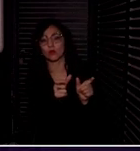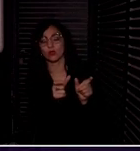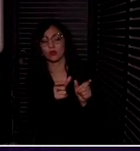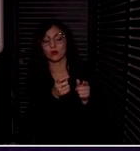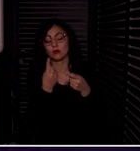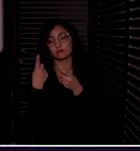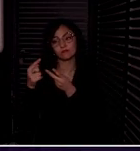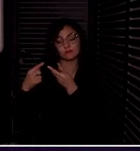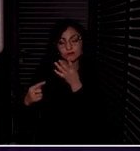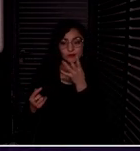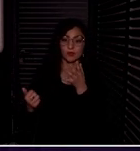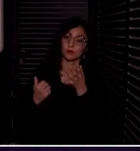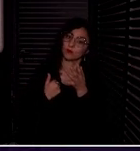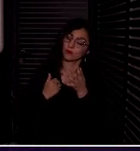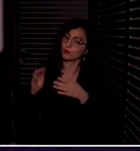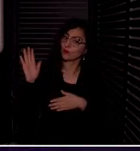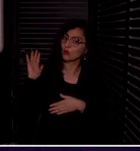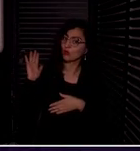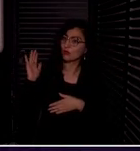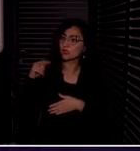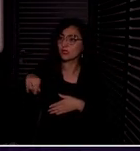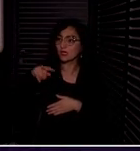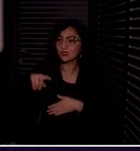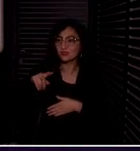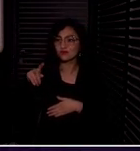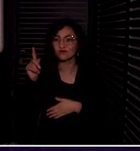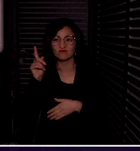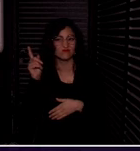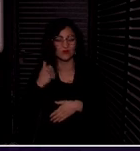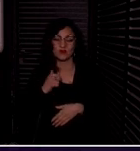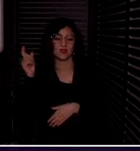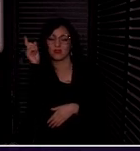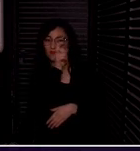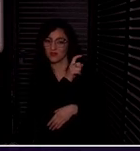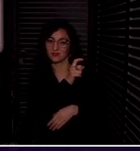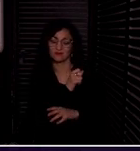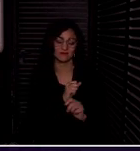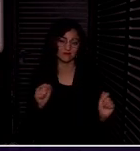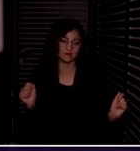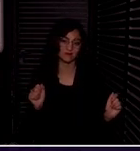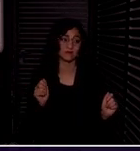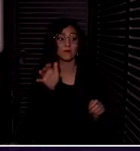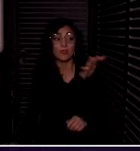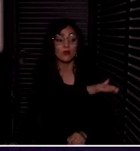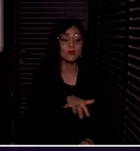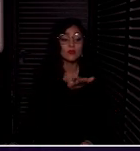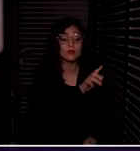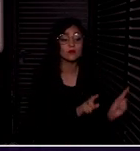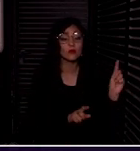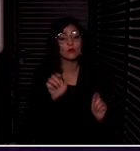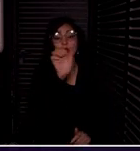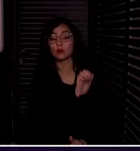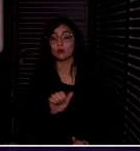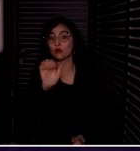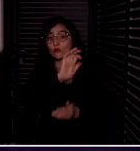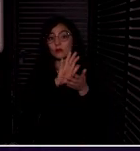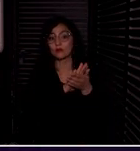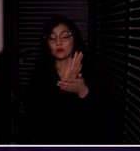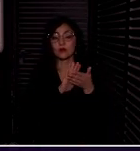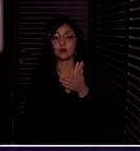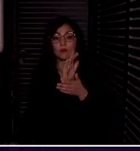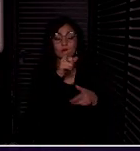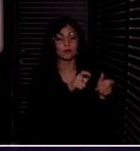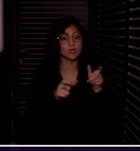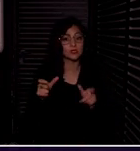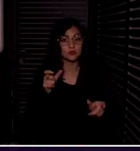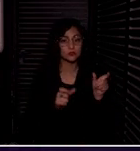promesas establecidas son inviables. Tanto que en algunos contextos como en Europa, actores contrarios a la